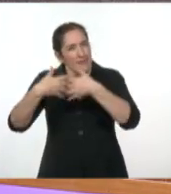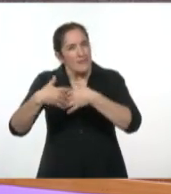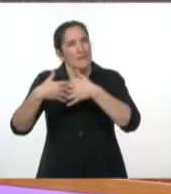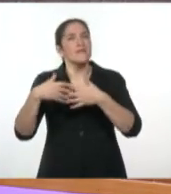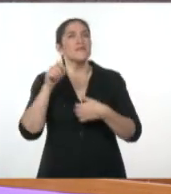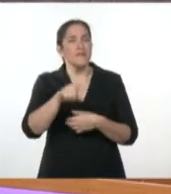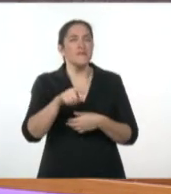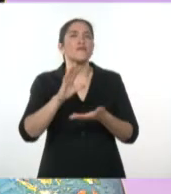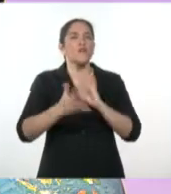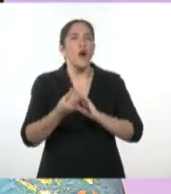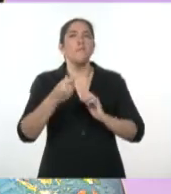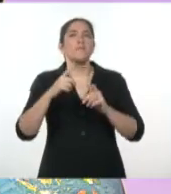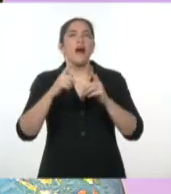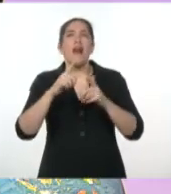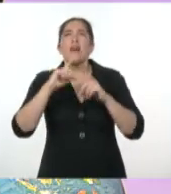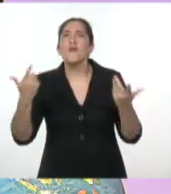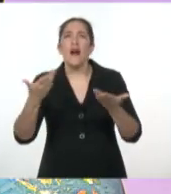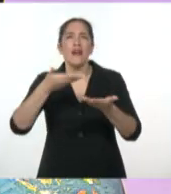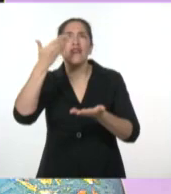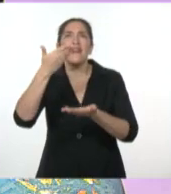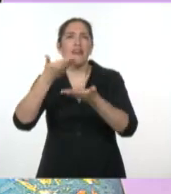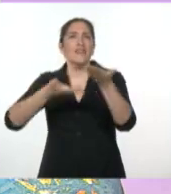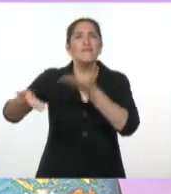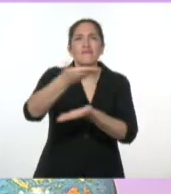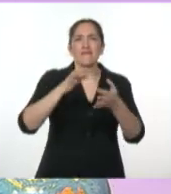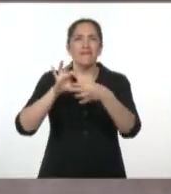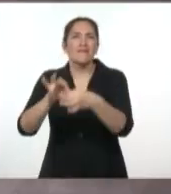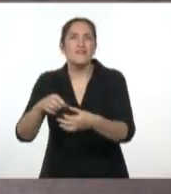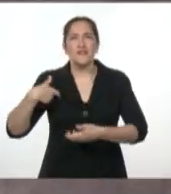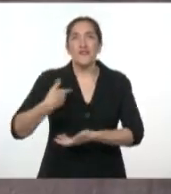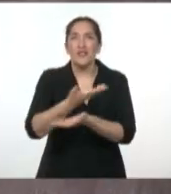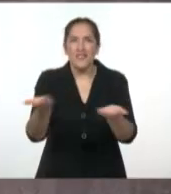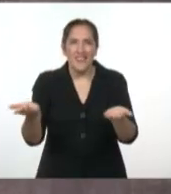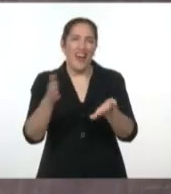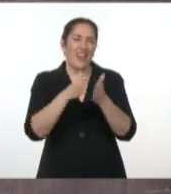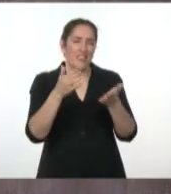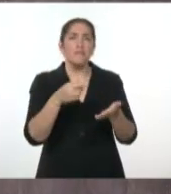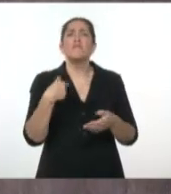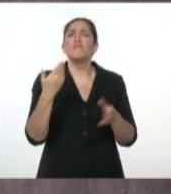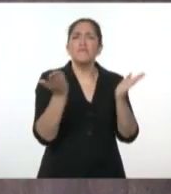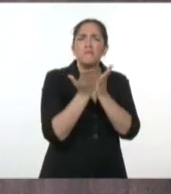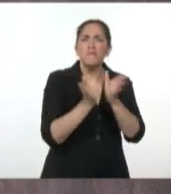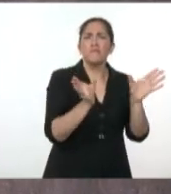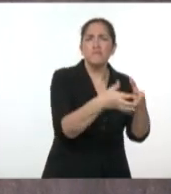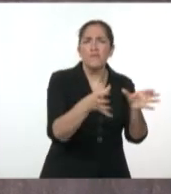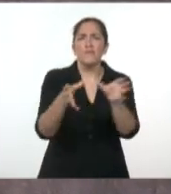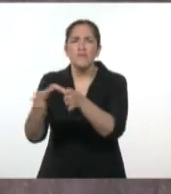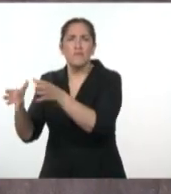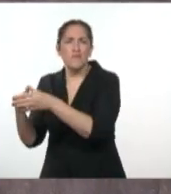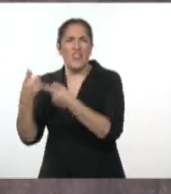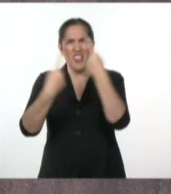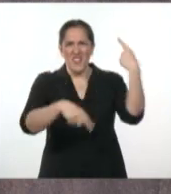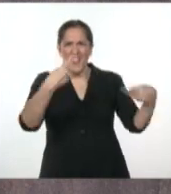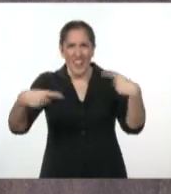lenguaje y pensar siempre cómo el lenguaje se vincula con la sociedad. Entonces, vimos géneros discursivos, que son estos discursos